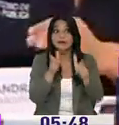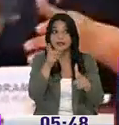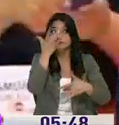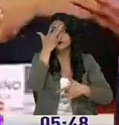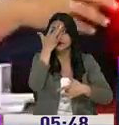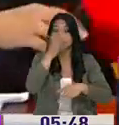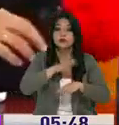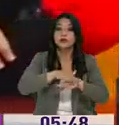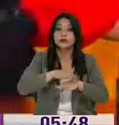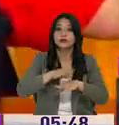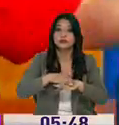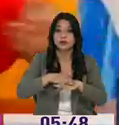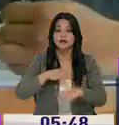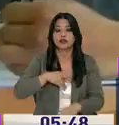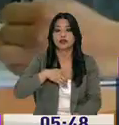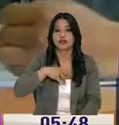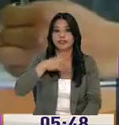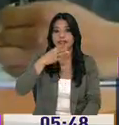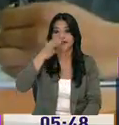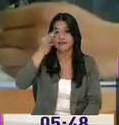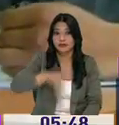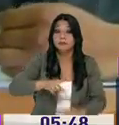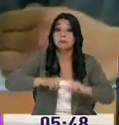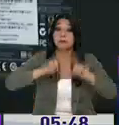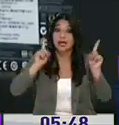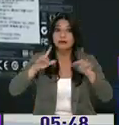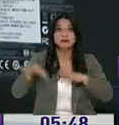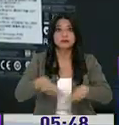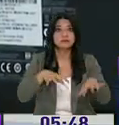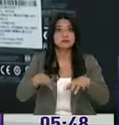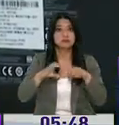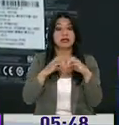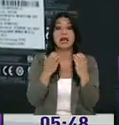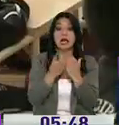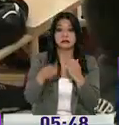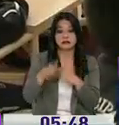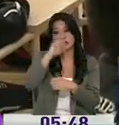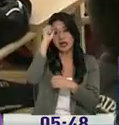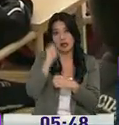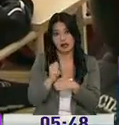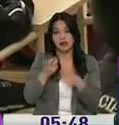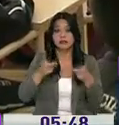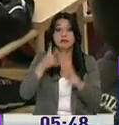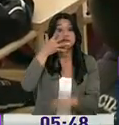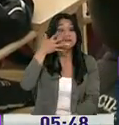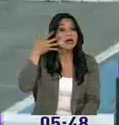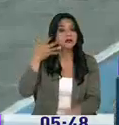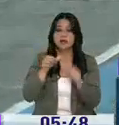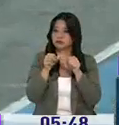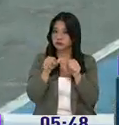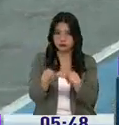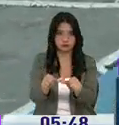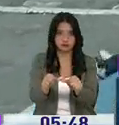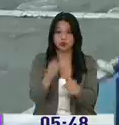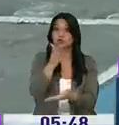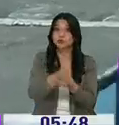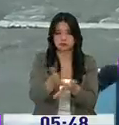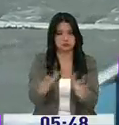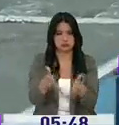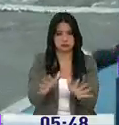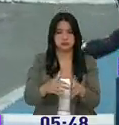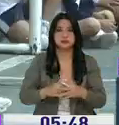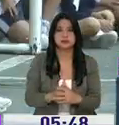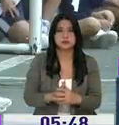del COVID-19, pero al momento las actividades como las clases en la Sierra y Amazonía se mantienen, considerando